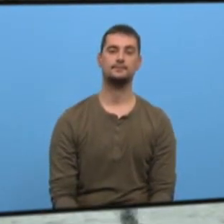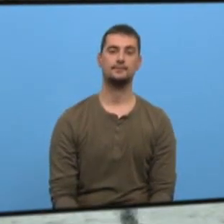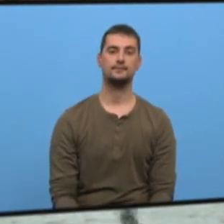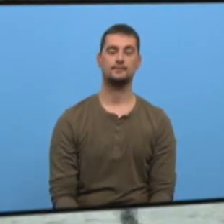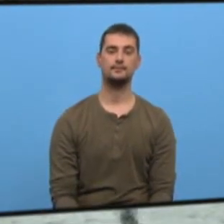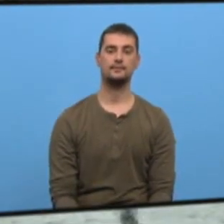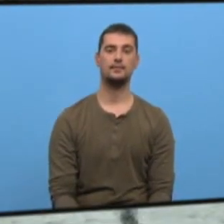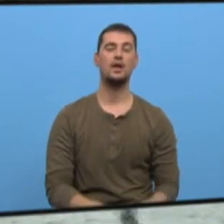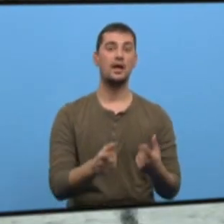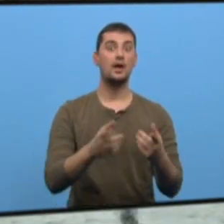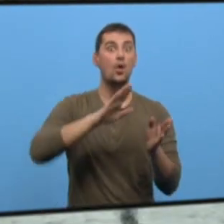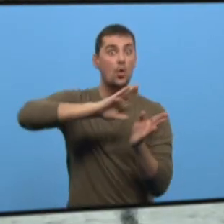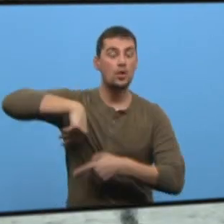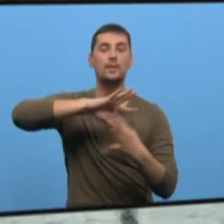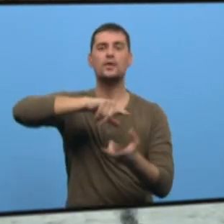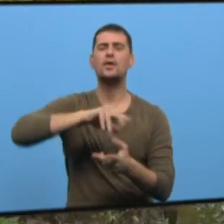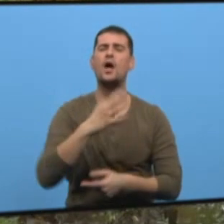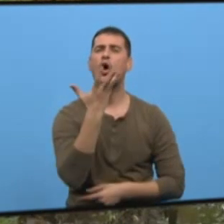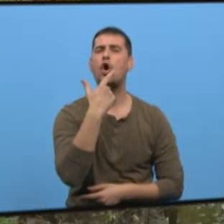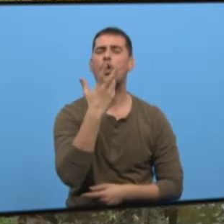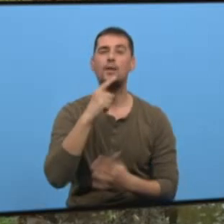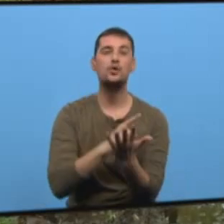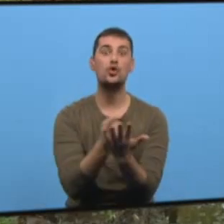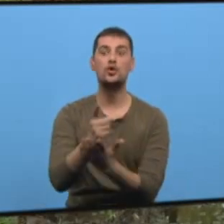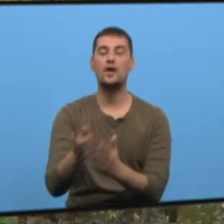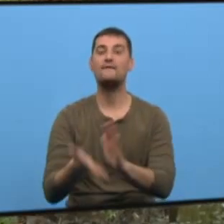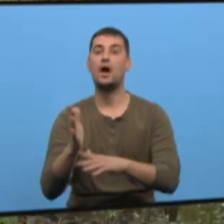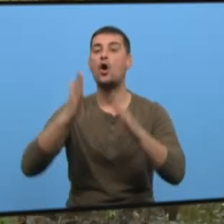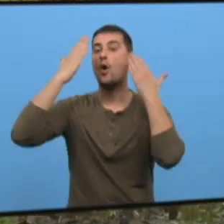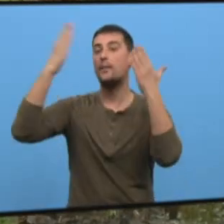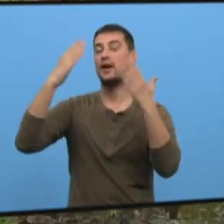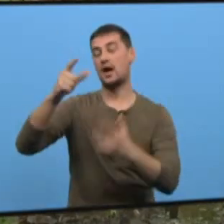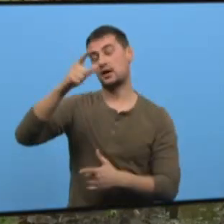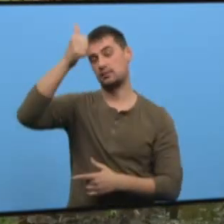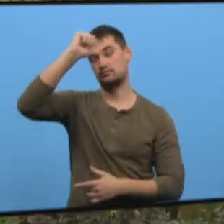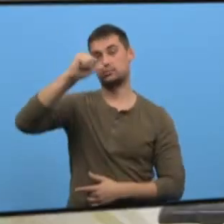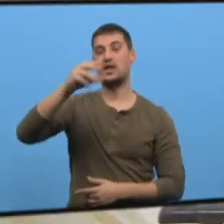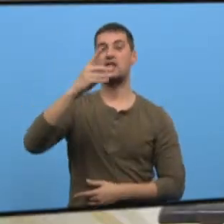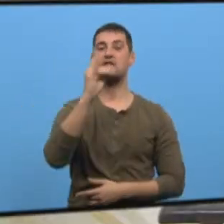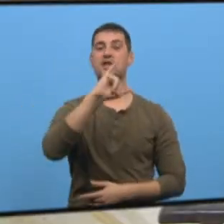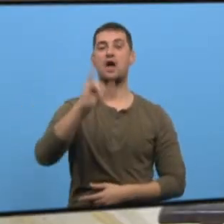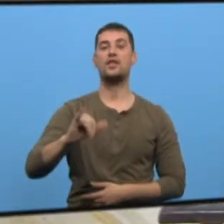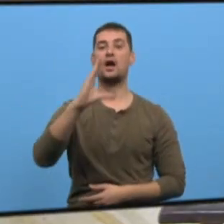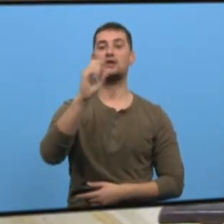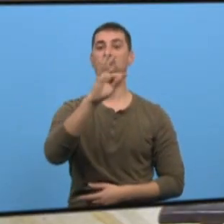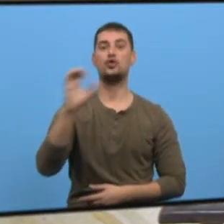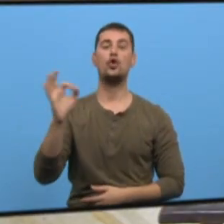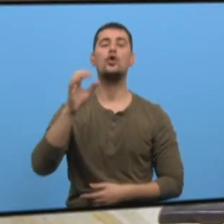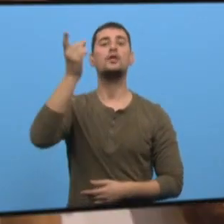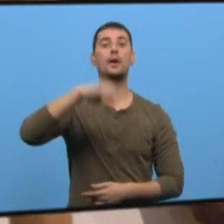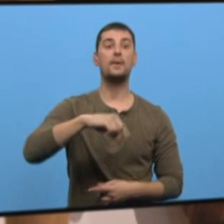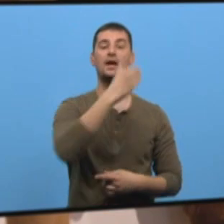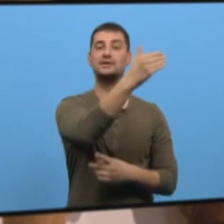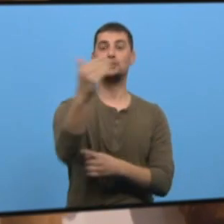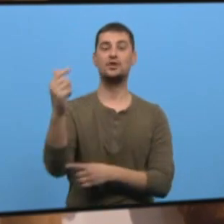Lugo recta final programa coñecer a ruta que homar a Díaz Castro naa Terra natal a nua exposición do centr con exhi en